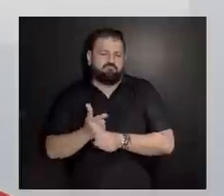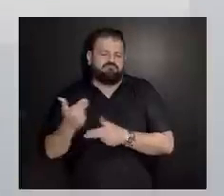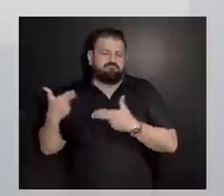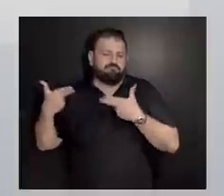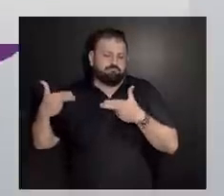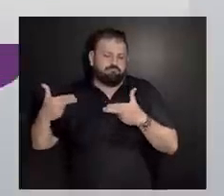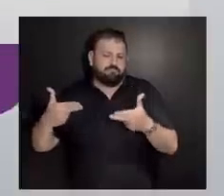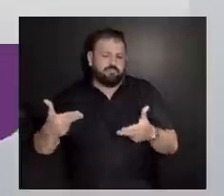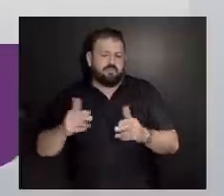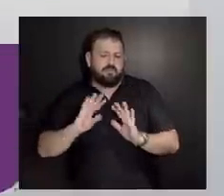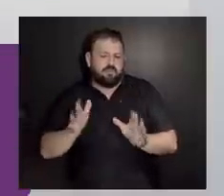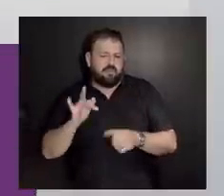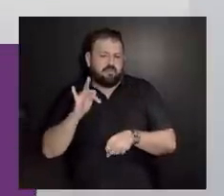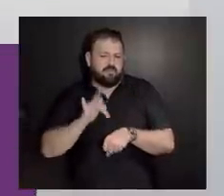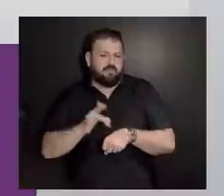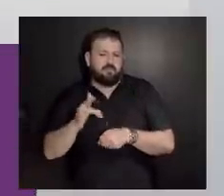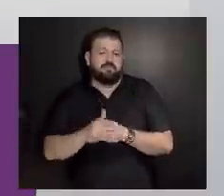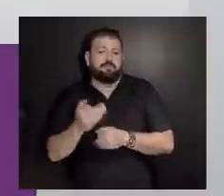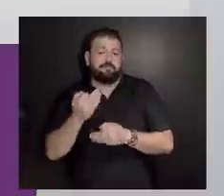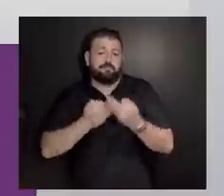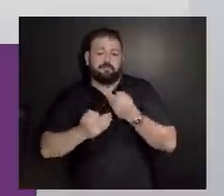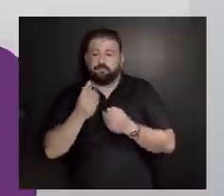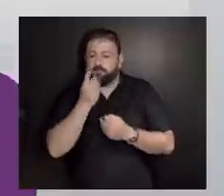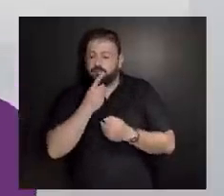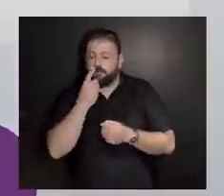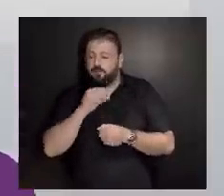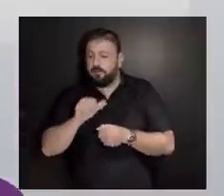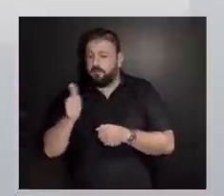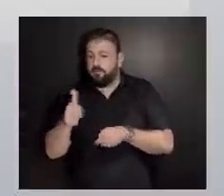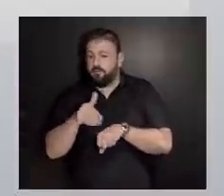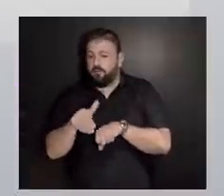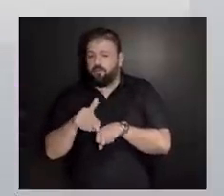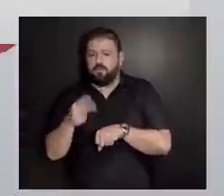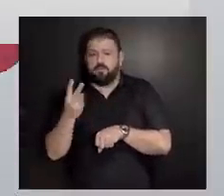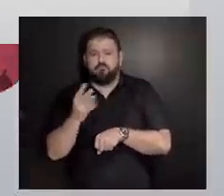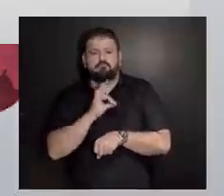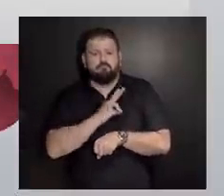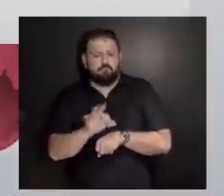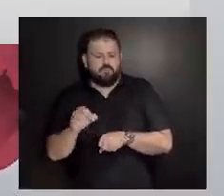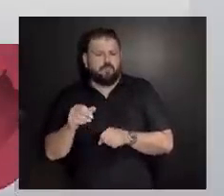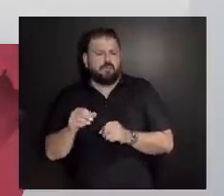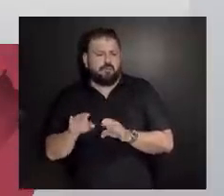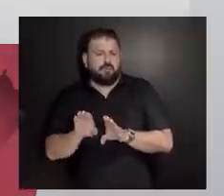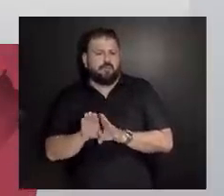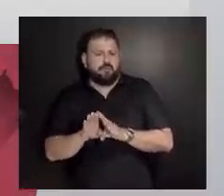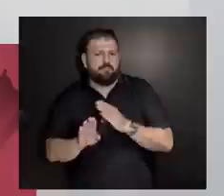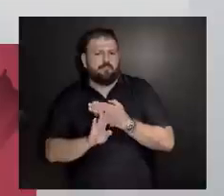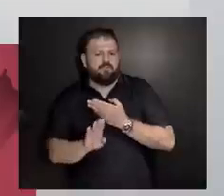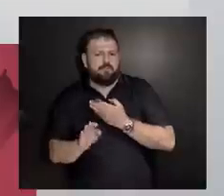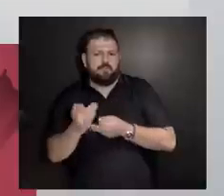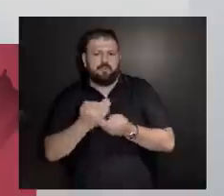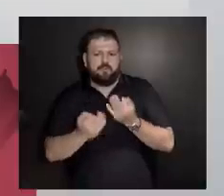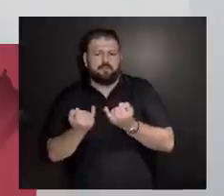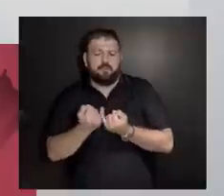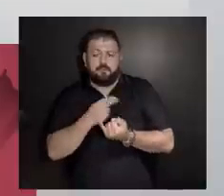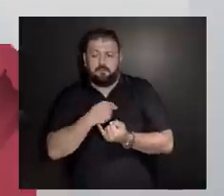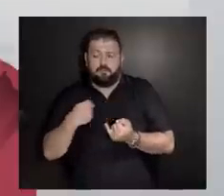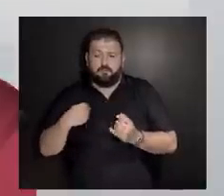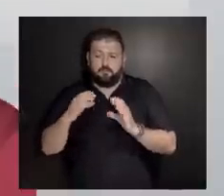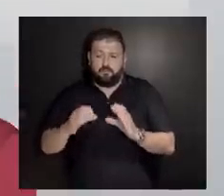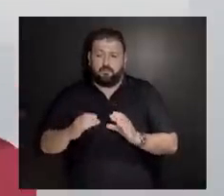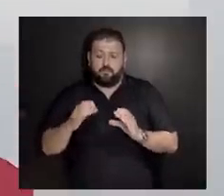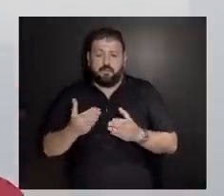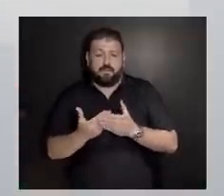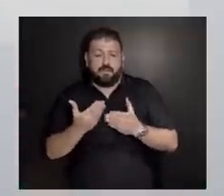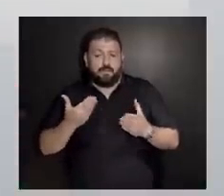algo más genético. Sin embargo, la diabetes tipo 2 sí se puede prevenir si nosotros tomamos cuidados desde